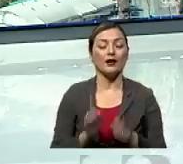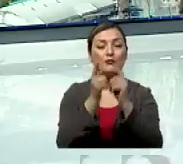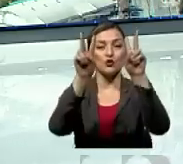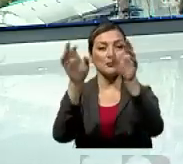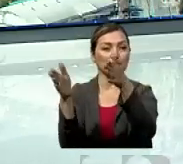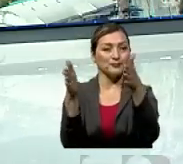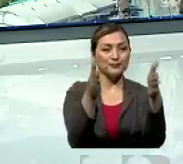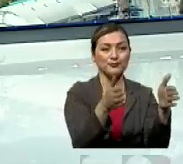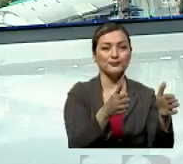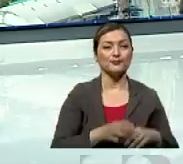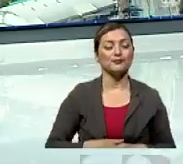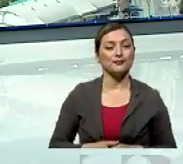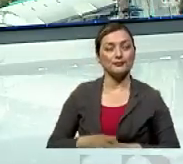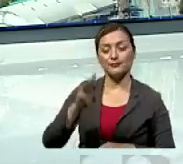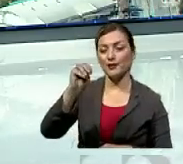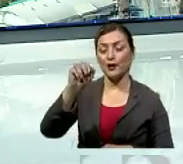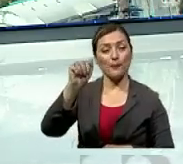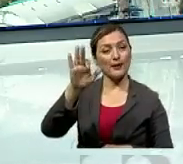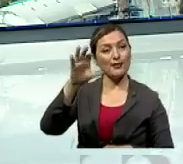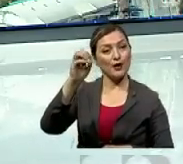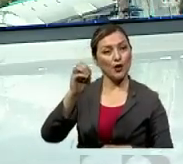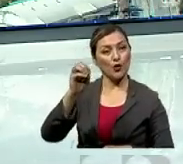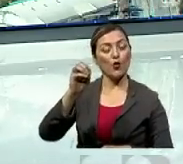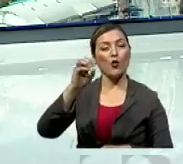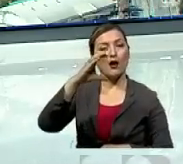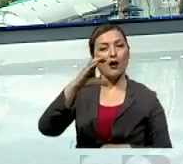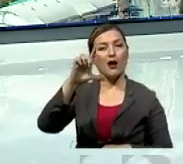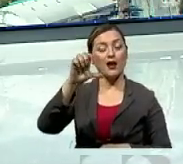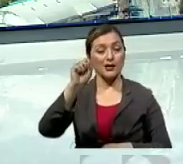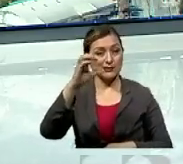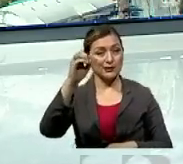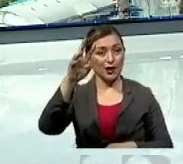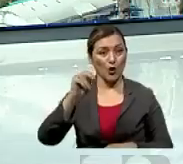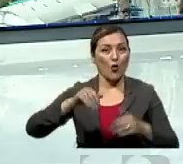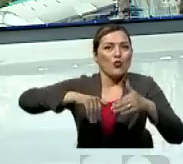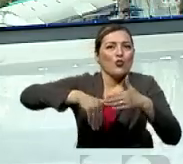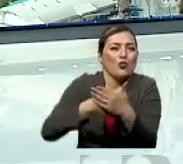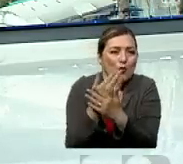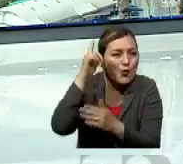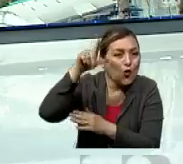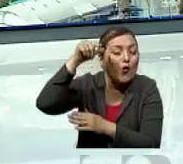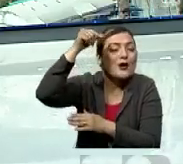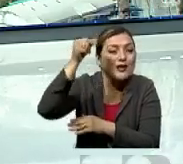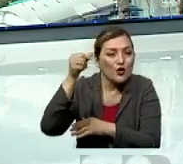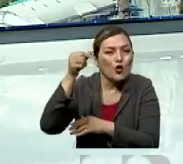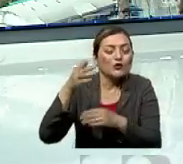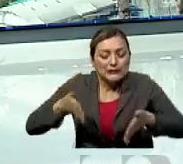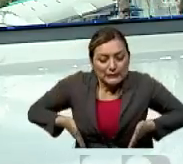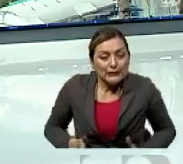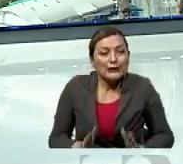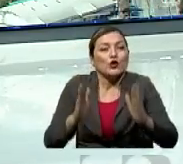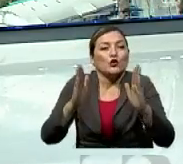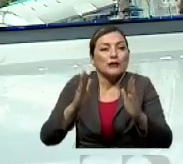ahora les contamos que Mateo Calazacón es el nuevo gobernador de nacionalidad Sáchila. El acto de posesión se realizó en la